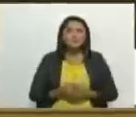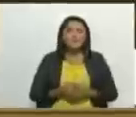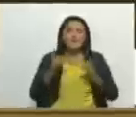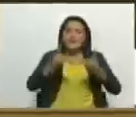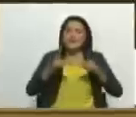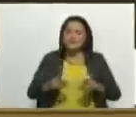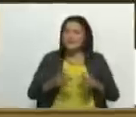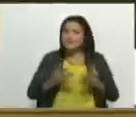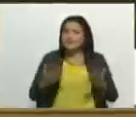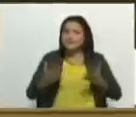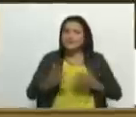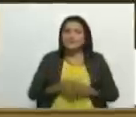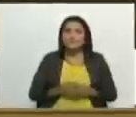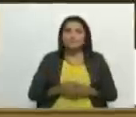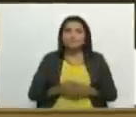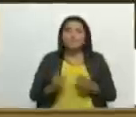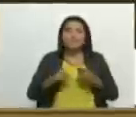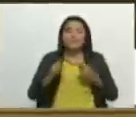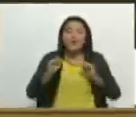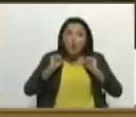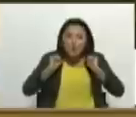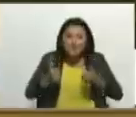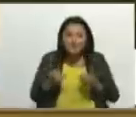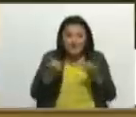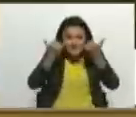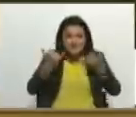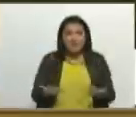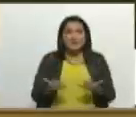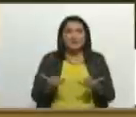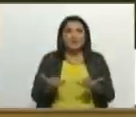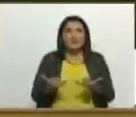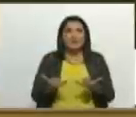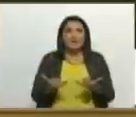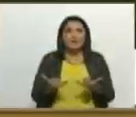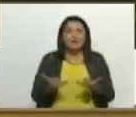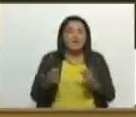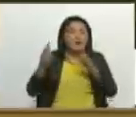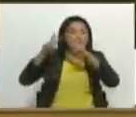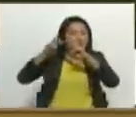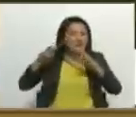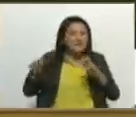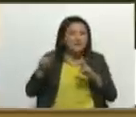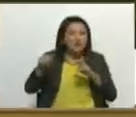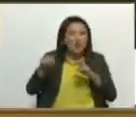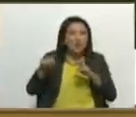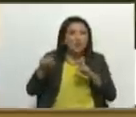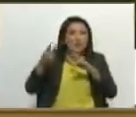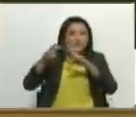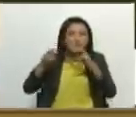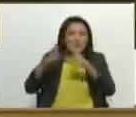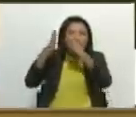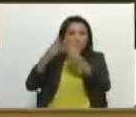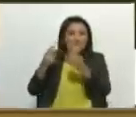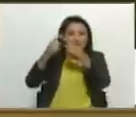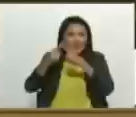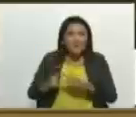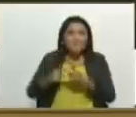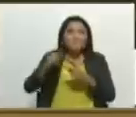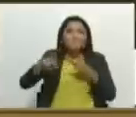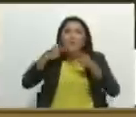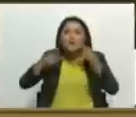decide iniciar de forma inmediata una averiguación administrativa y